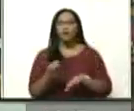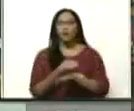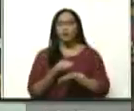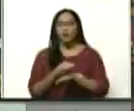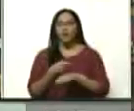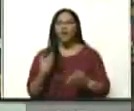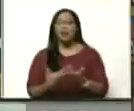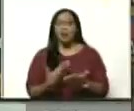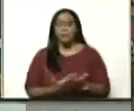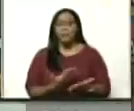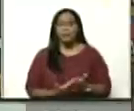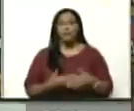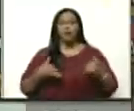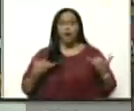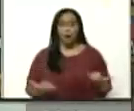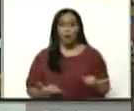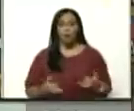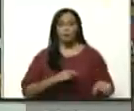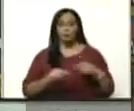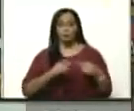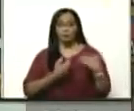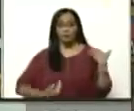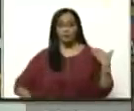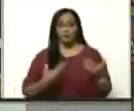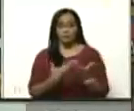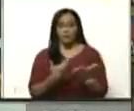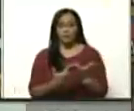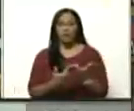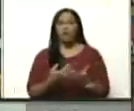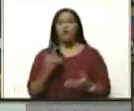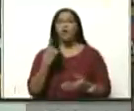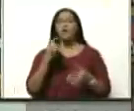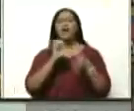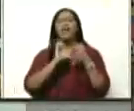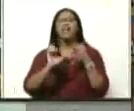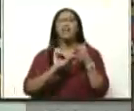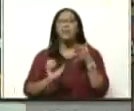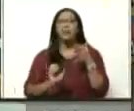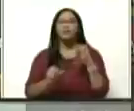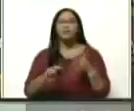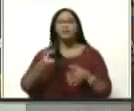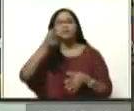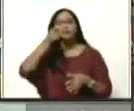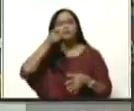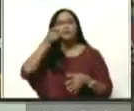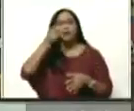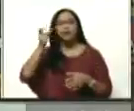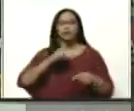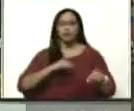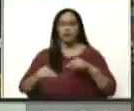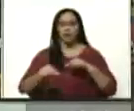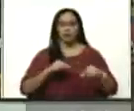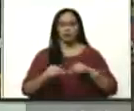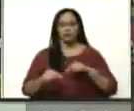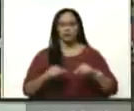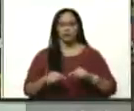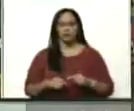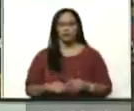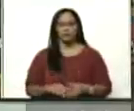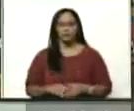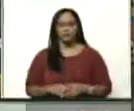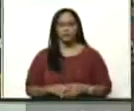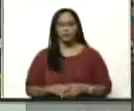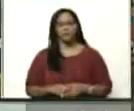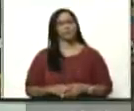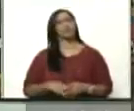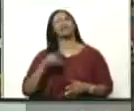por instrucciones del presidente del partido, en un instrumento de seguimiento de la gestión. Del seguimiento